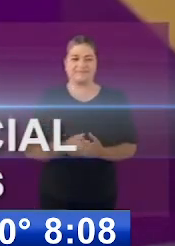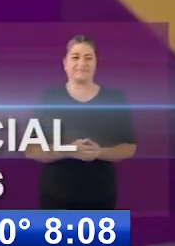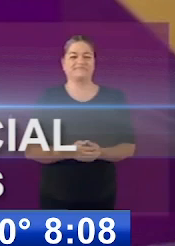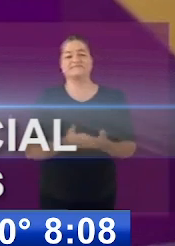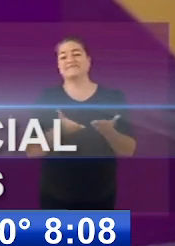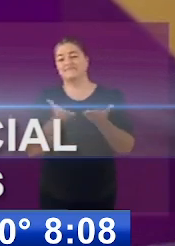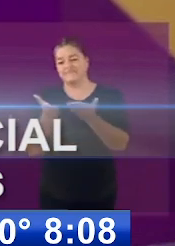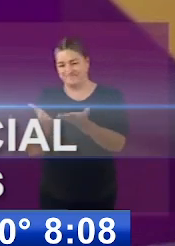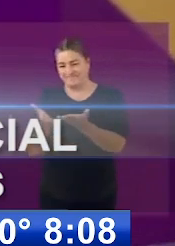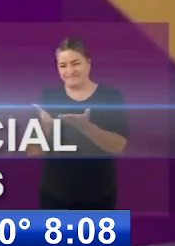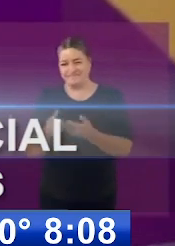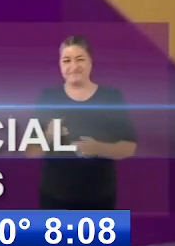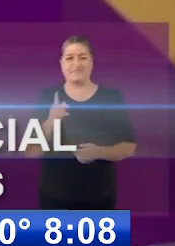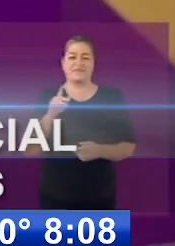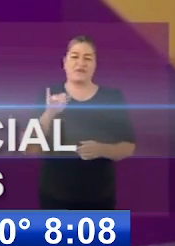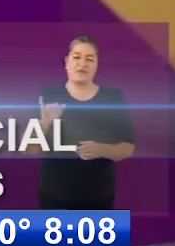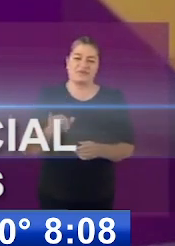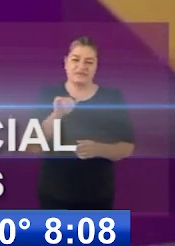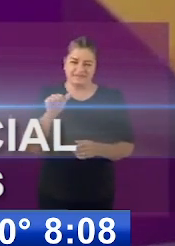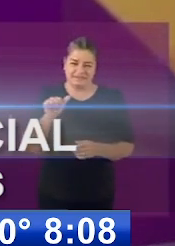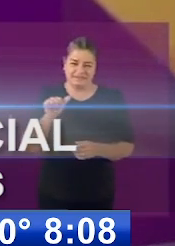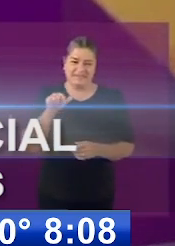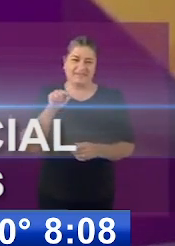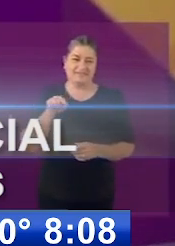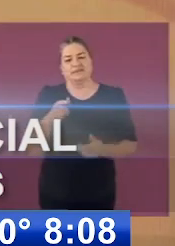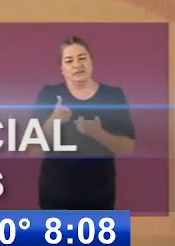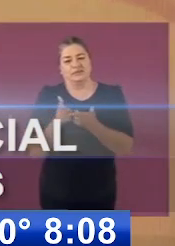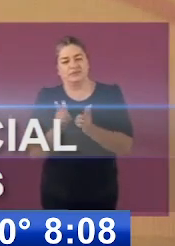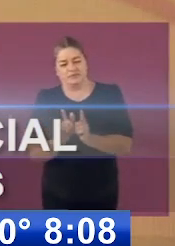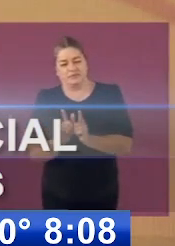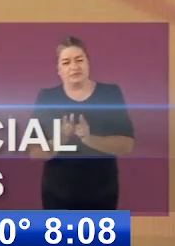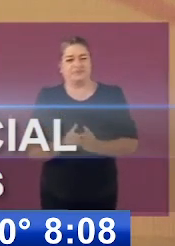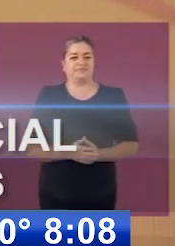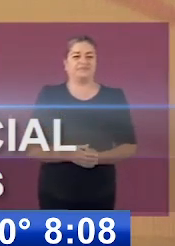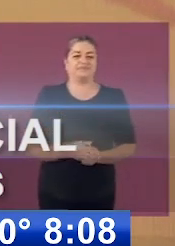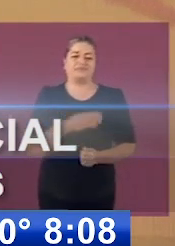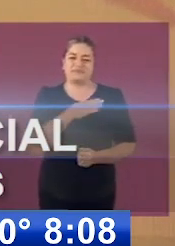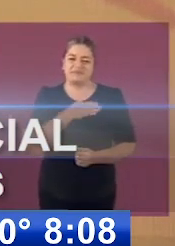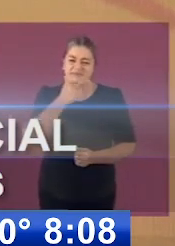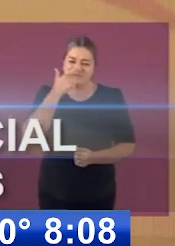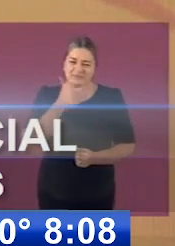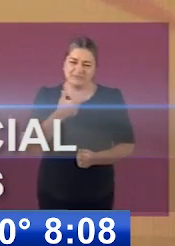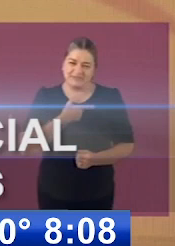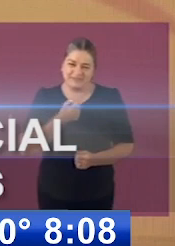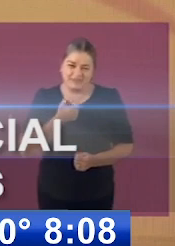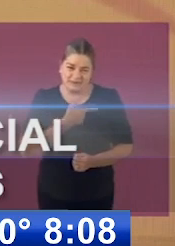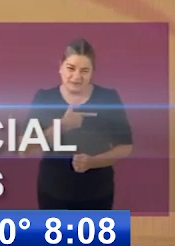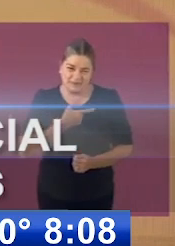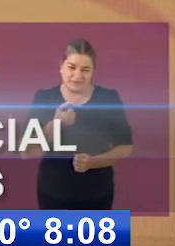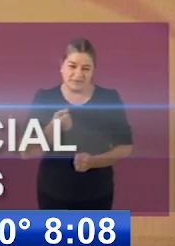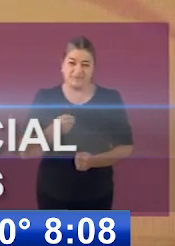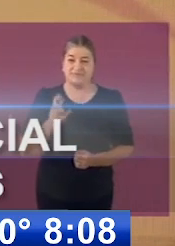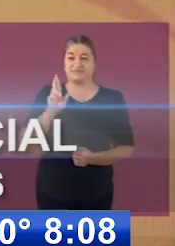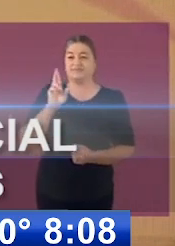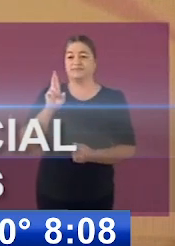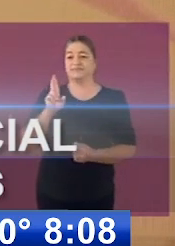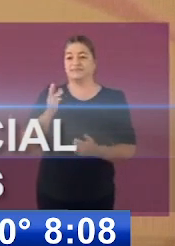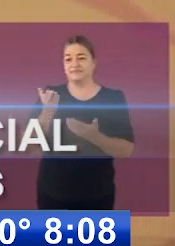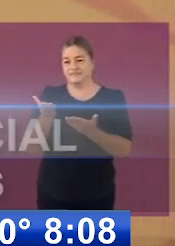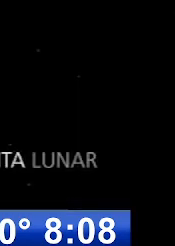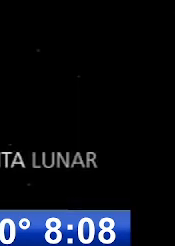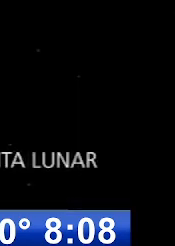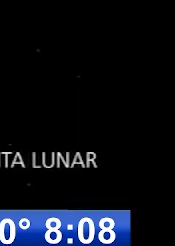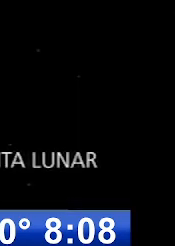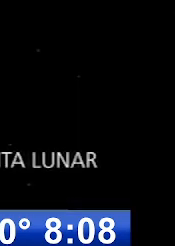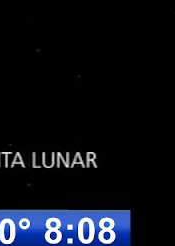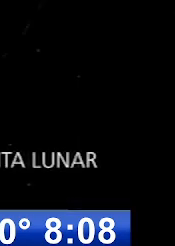fue opacado por el eclipse total de Sol de este 8 de abril la pobreza en las propuestas de las y el candidato ocasionaron que la ciudadanía